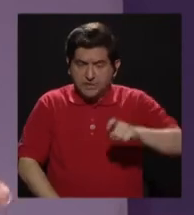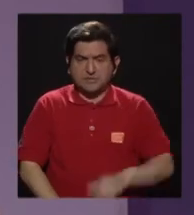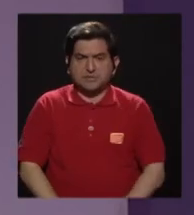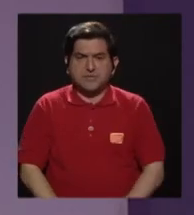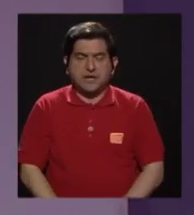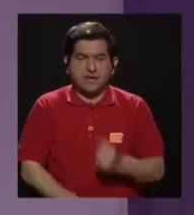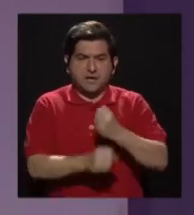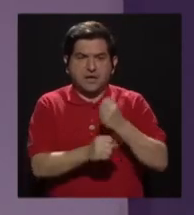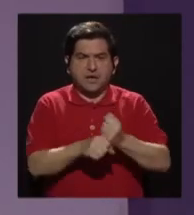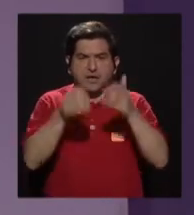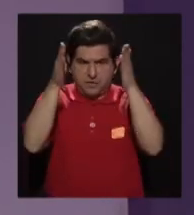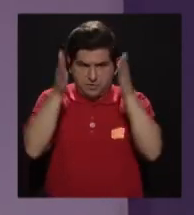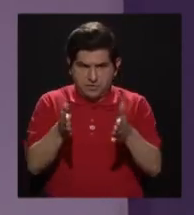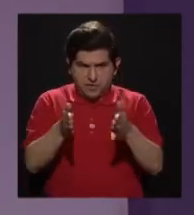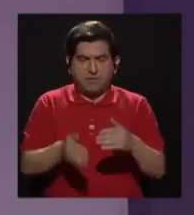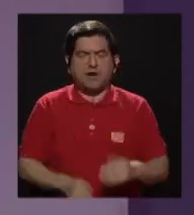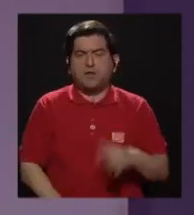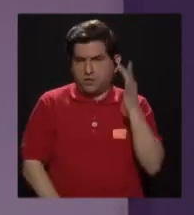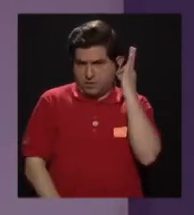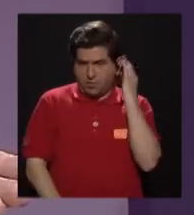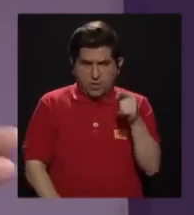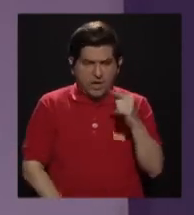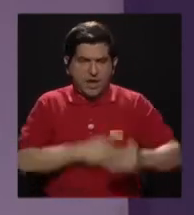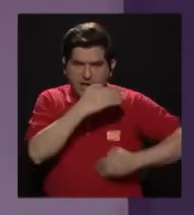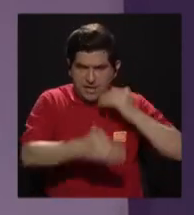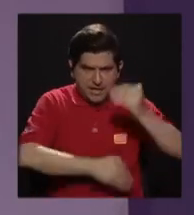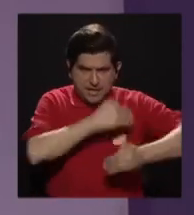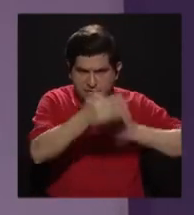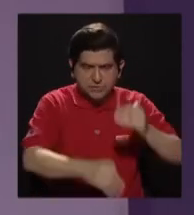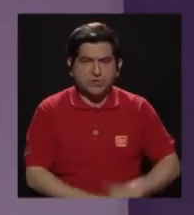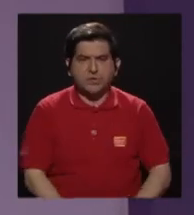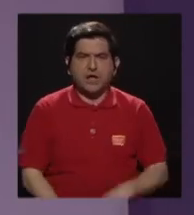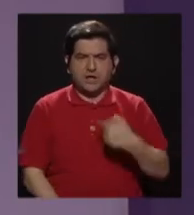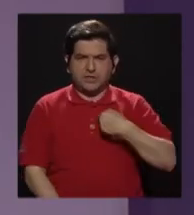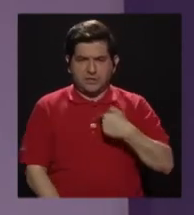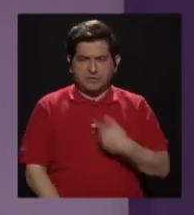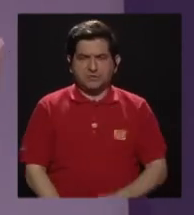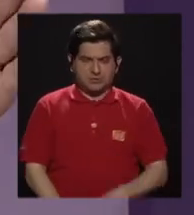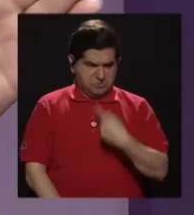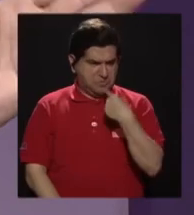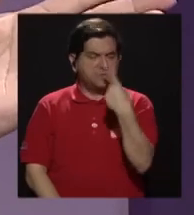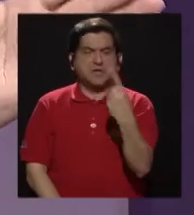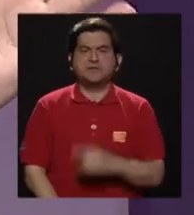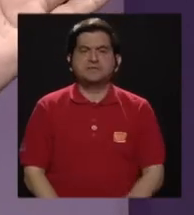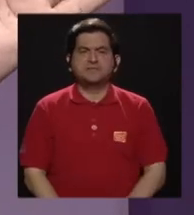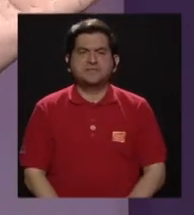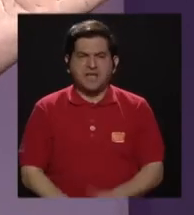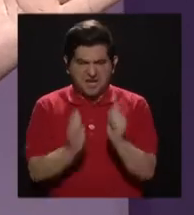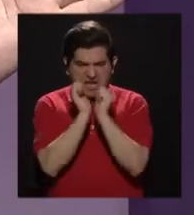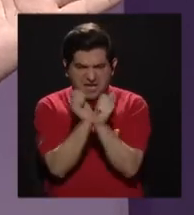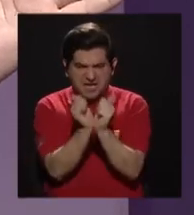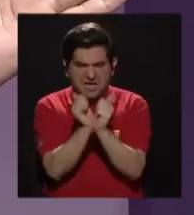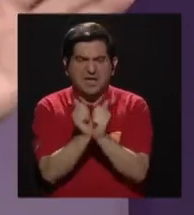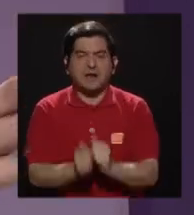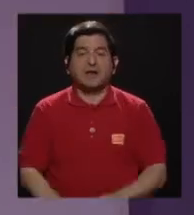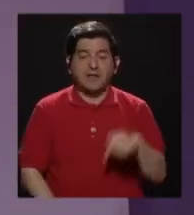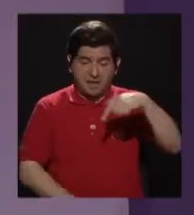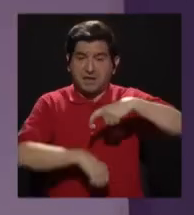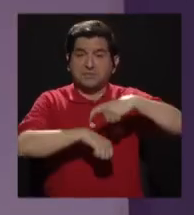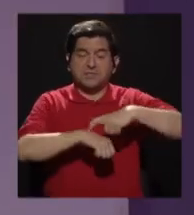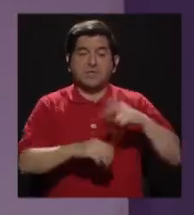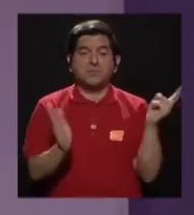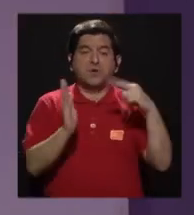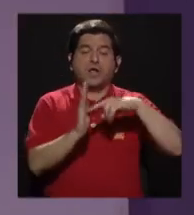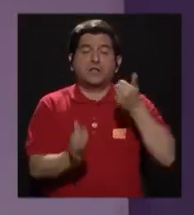la trabajadora la que lo gestione, porque yo soy bien atrevida y digo que hay un esclavismo del 2016,